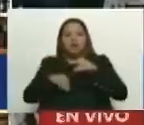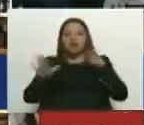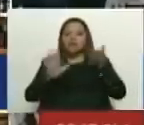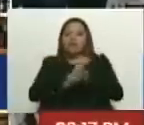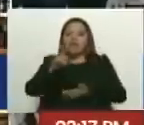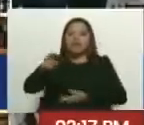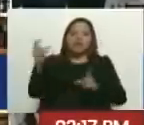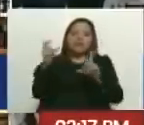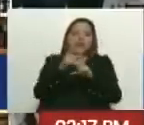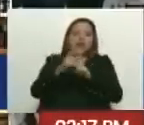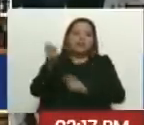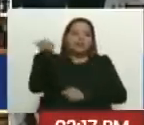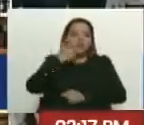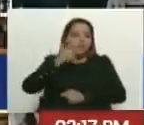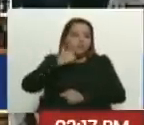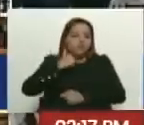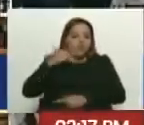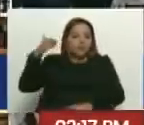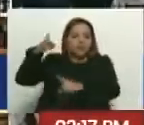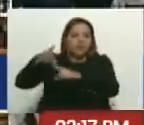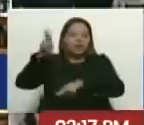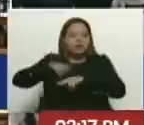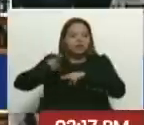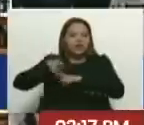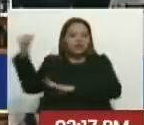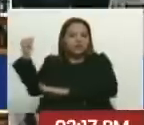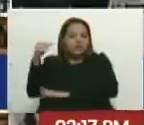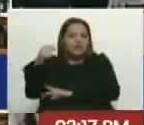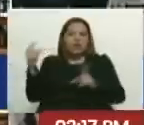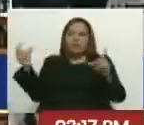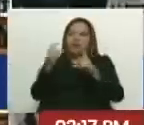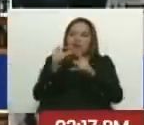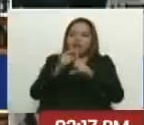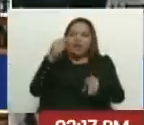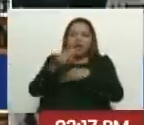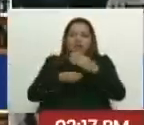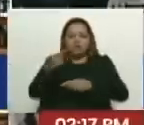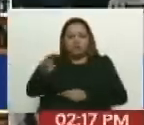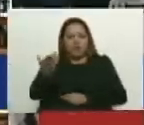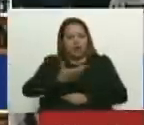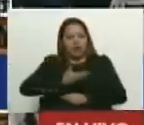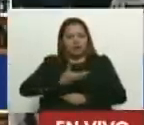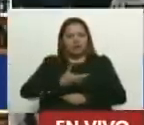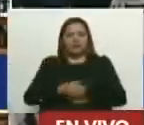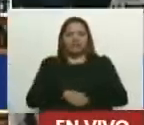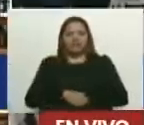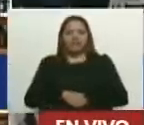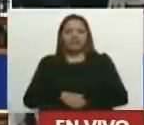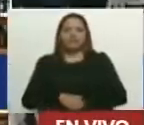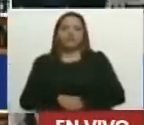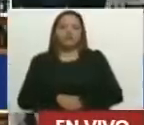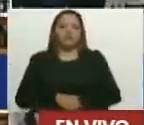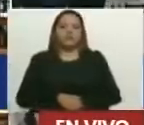las declaraciones, los comentarios hechos por este alcalde, comentarios